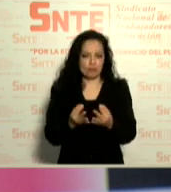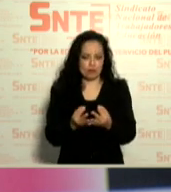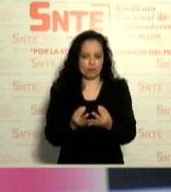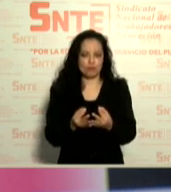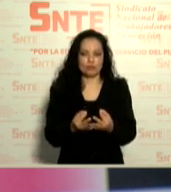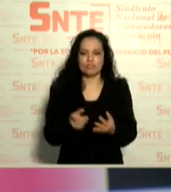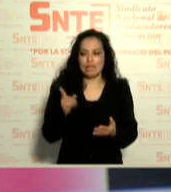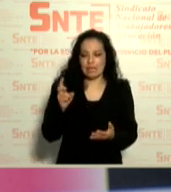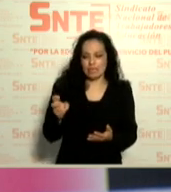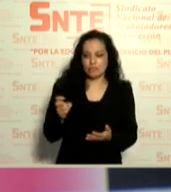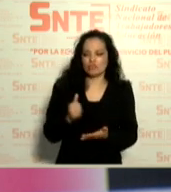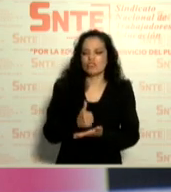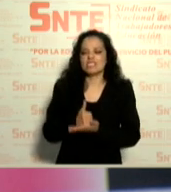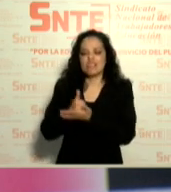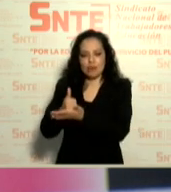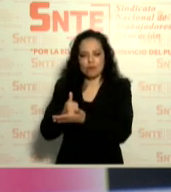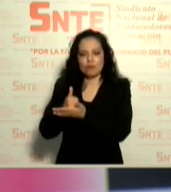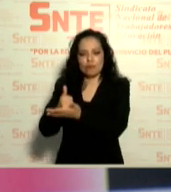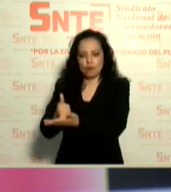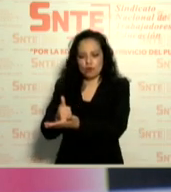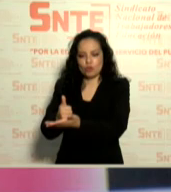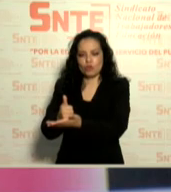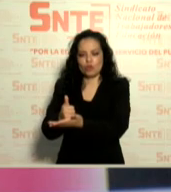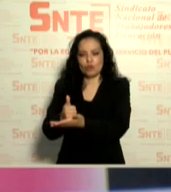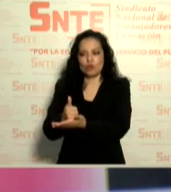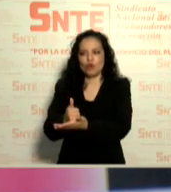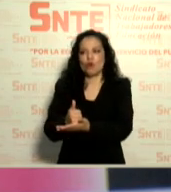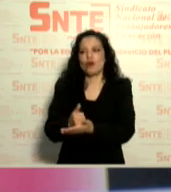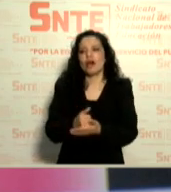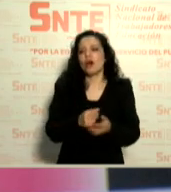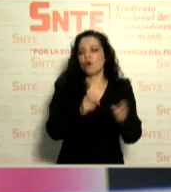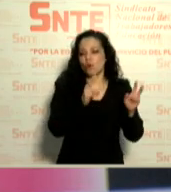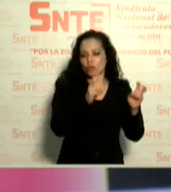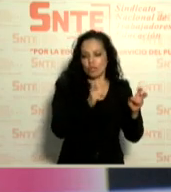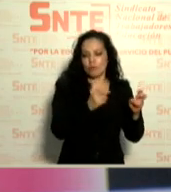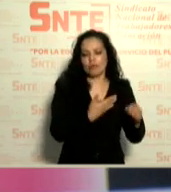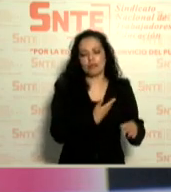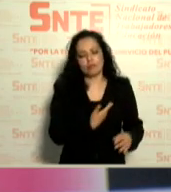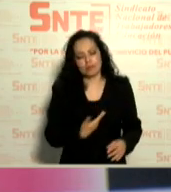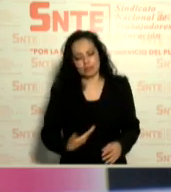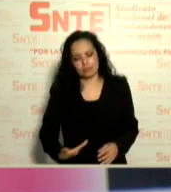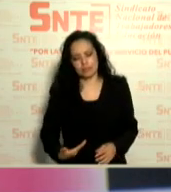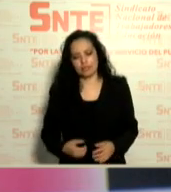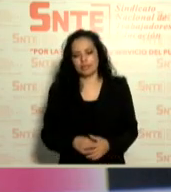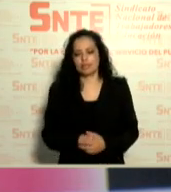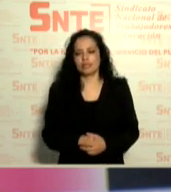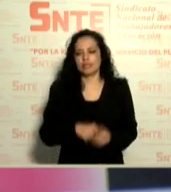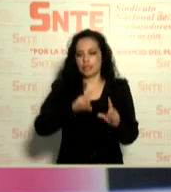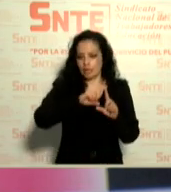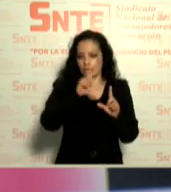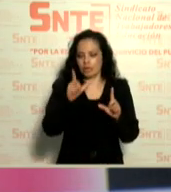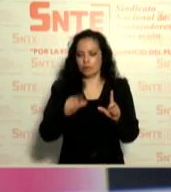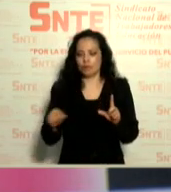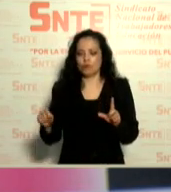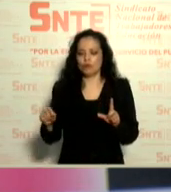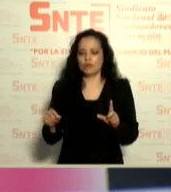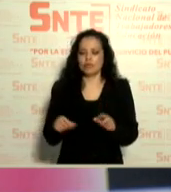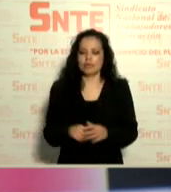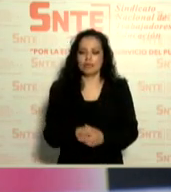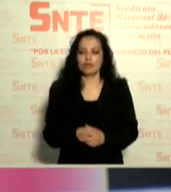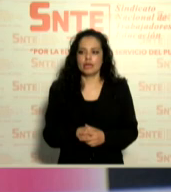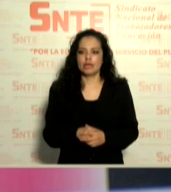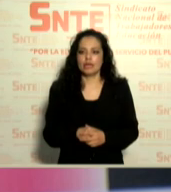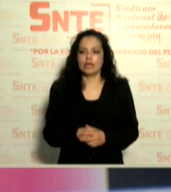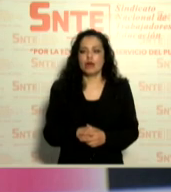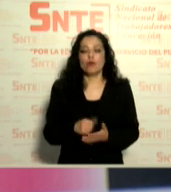del presidente de la República, que después del primer secretario de Educación que tuvo, ha designado por primera vez